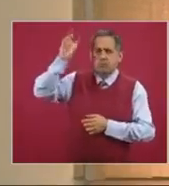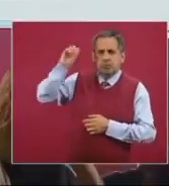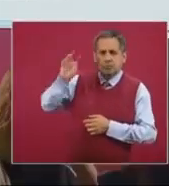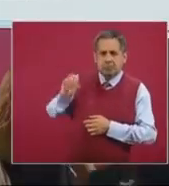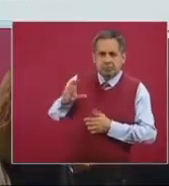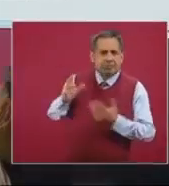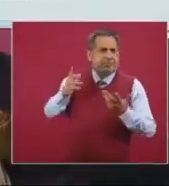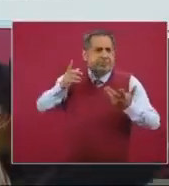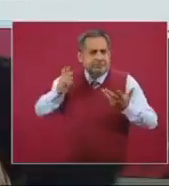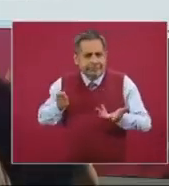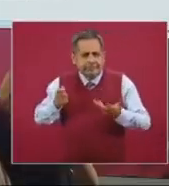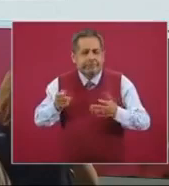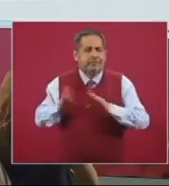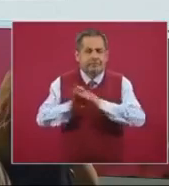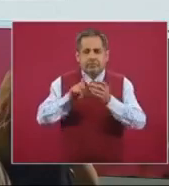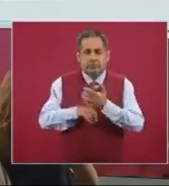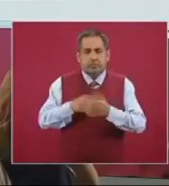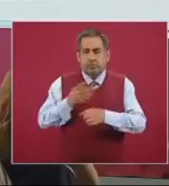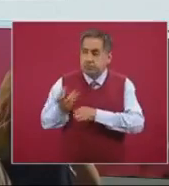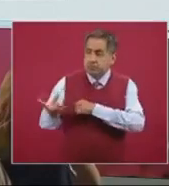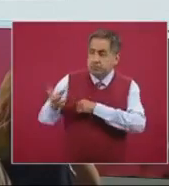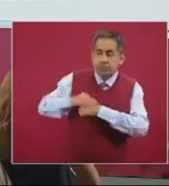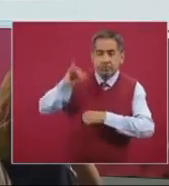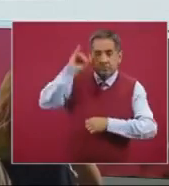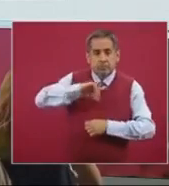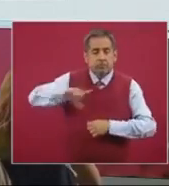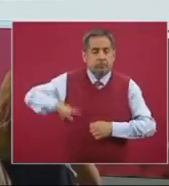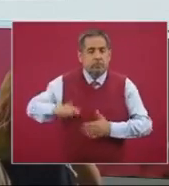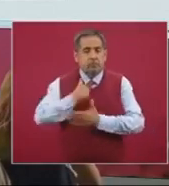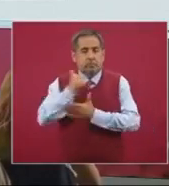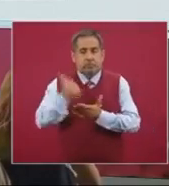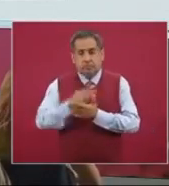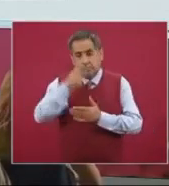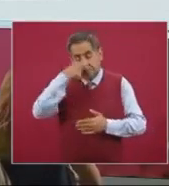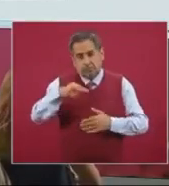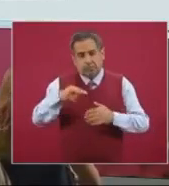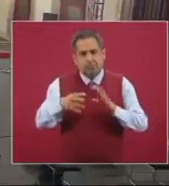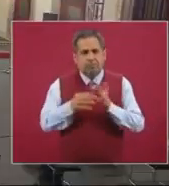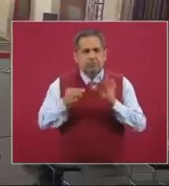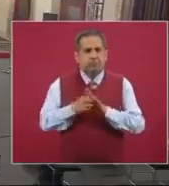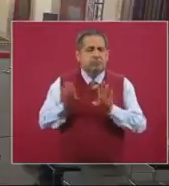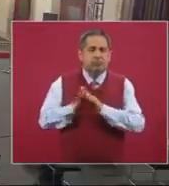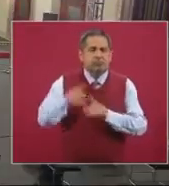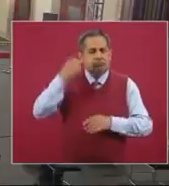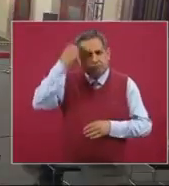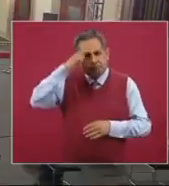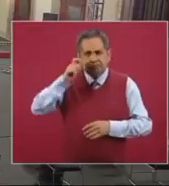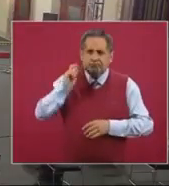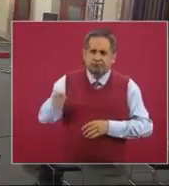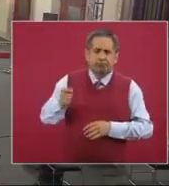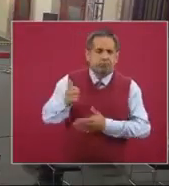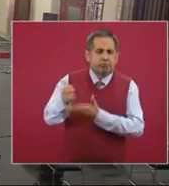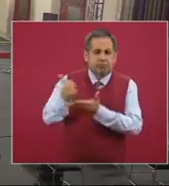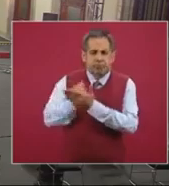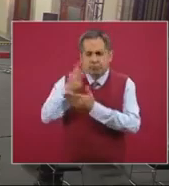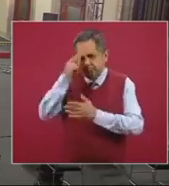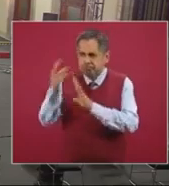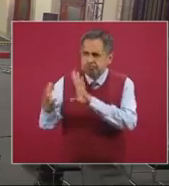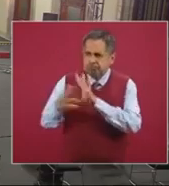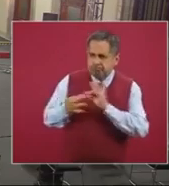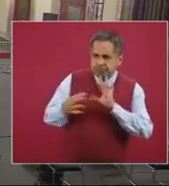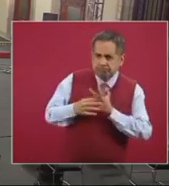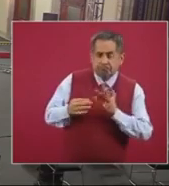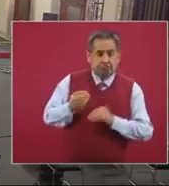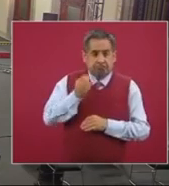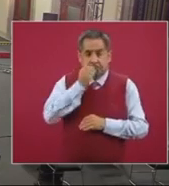Y hoy quisiera, con el permiso de la jefa de gobierno de la Ciudad de México, utilizar la experiencia de la Ciudad de México en trazos grandes.